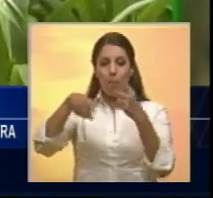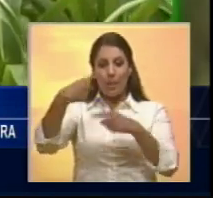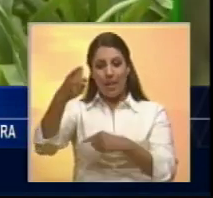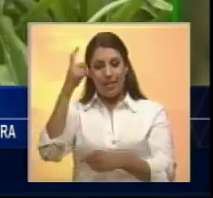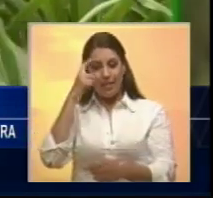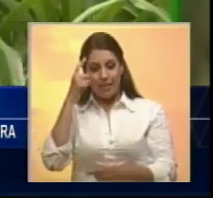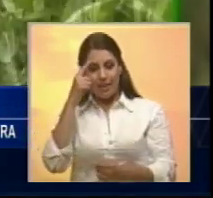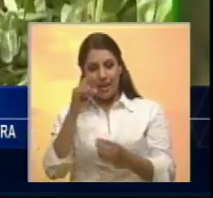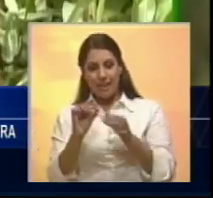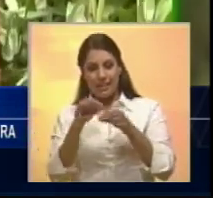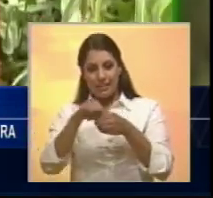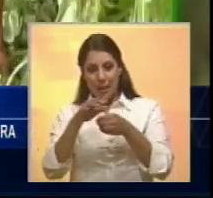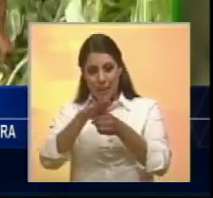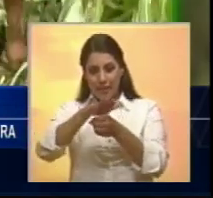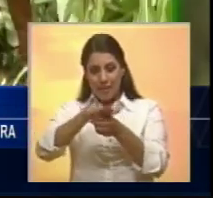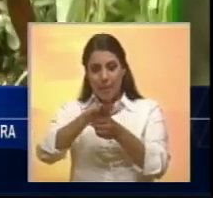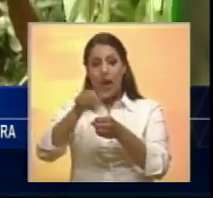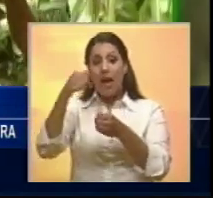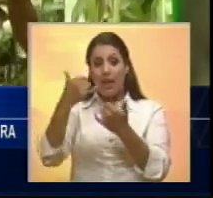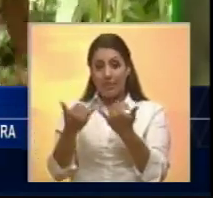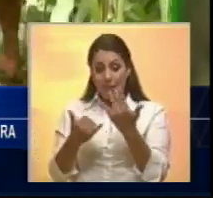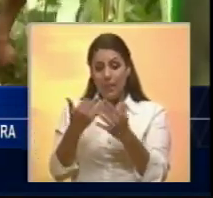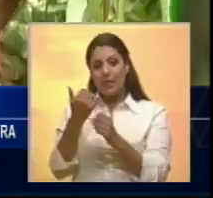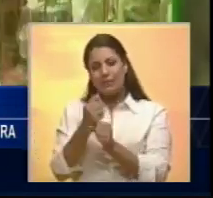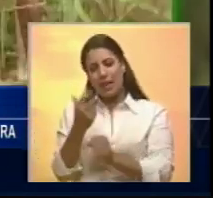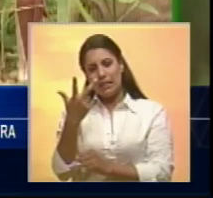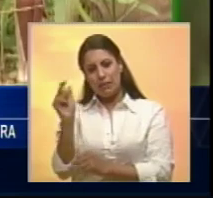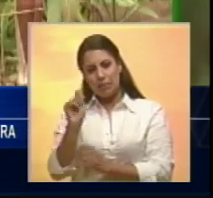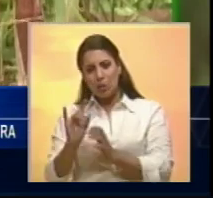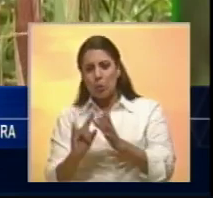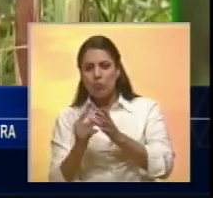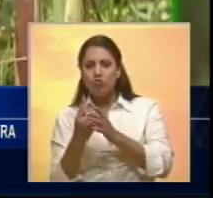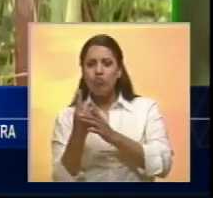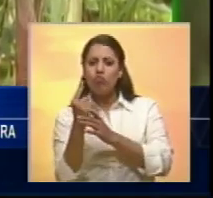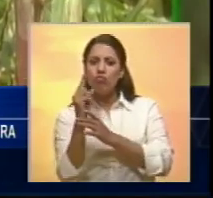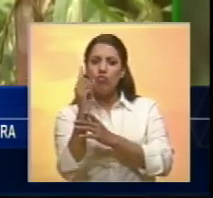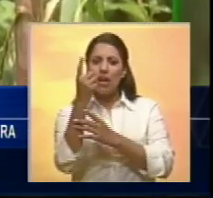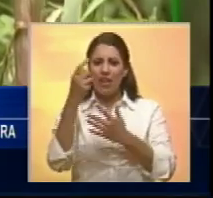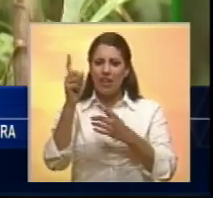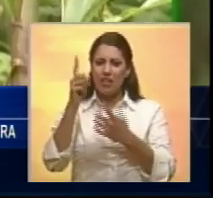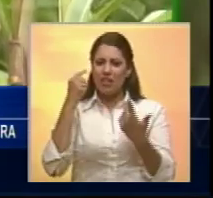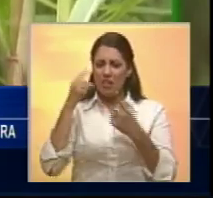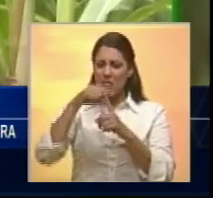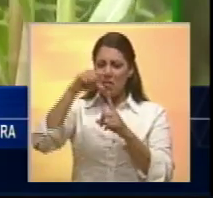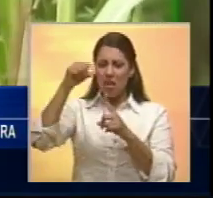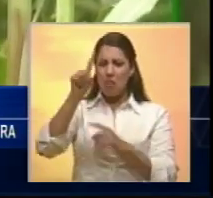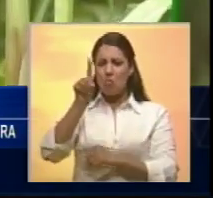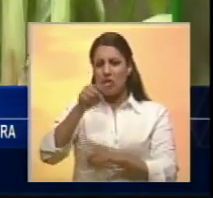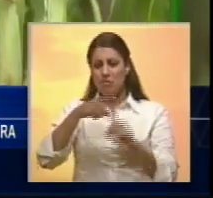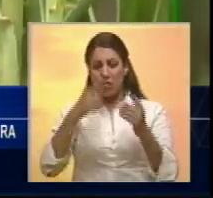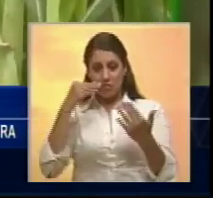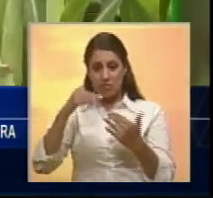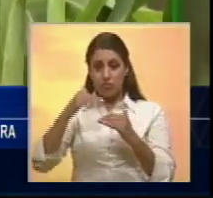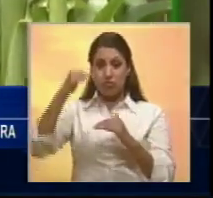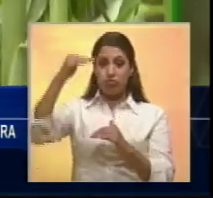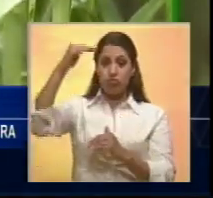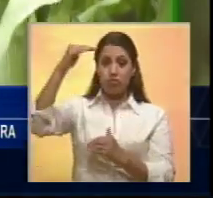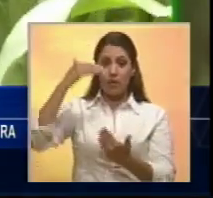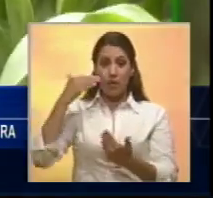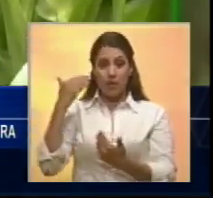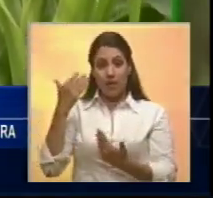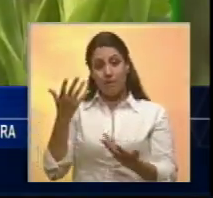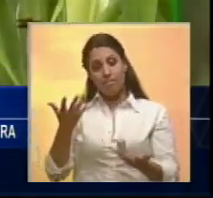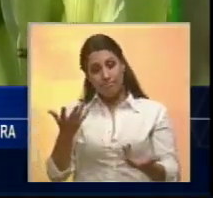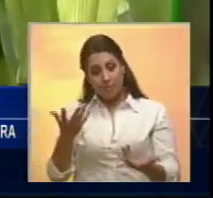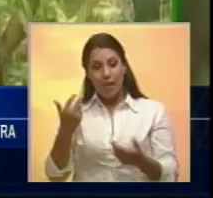siguiente la semilla, y actualmente espera 3 meses. Este maíz tiene ya 1 mes y medio y ya está de ese tamaño,